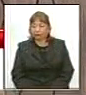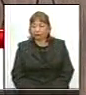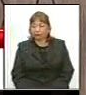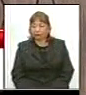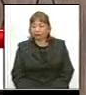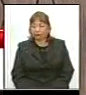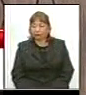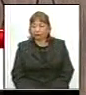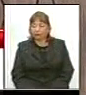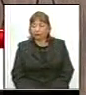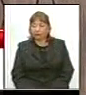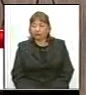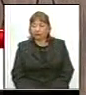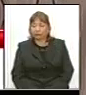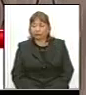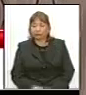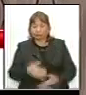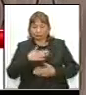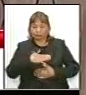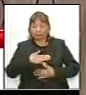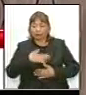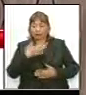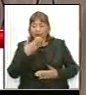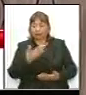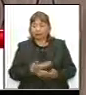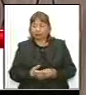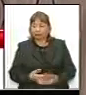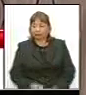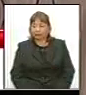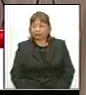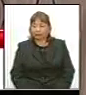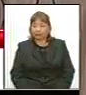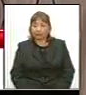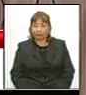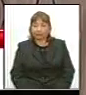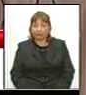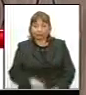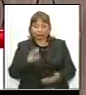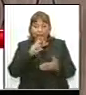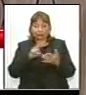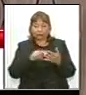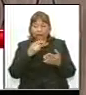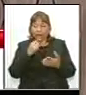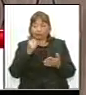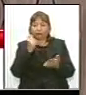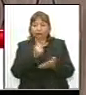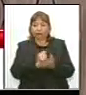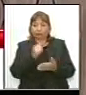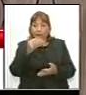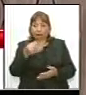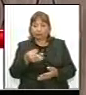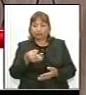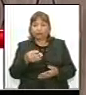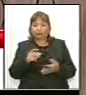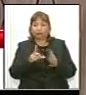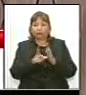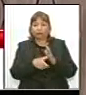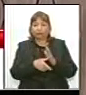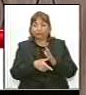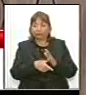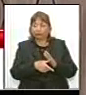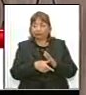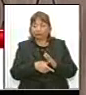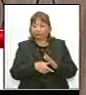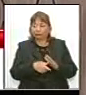Congresista Belaúnde. Con el mayor gusto, gracias, gracias presidente, gracias colega. Hay que revisar primero la sentencia original, luego en esta,